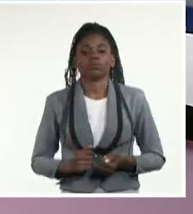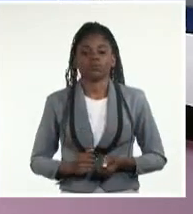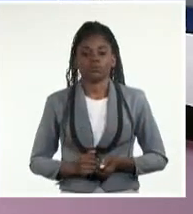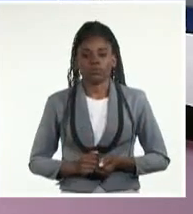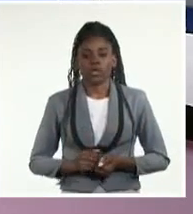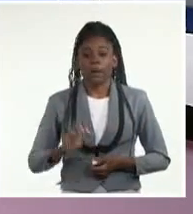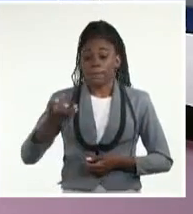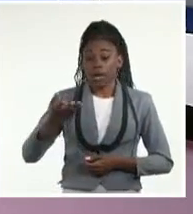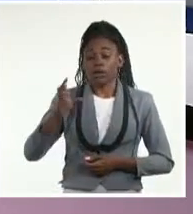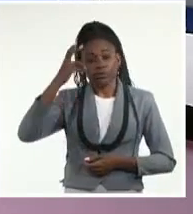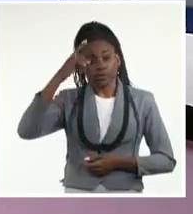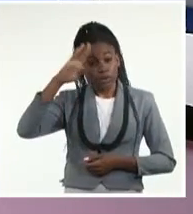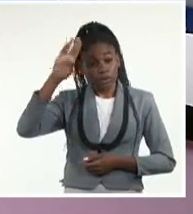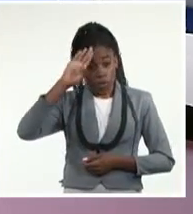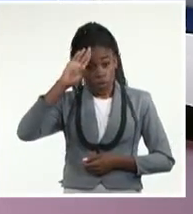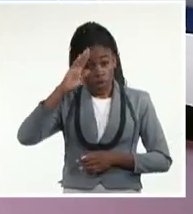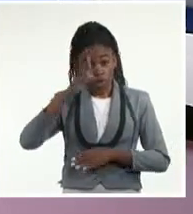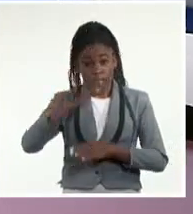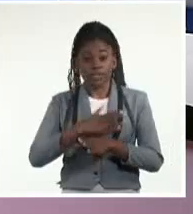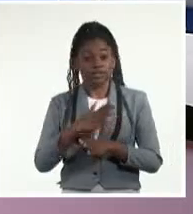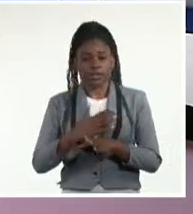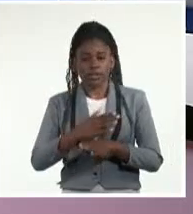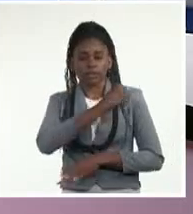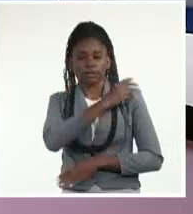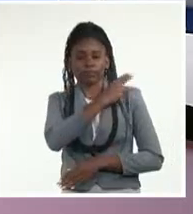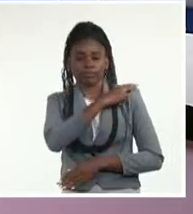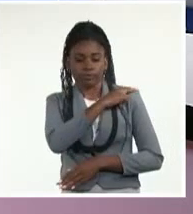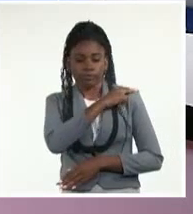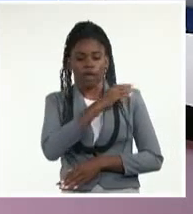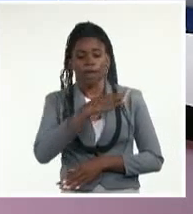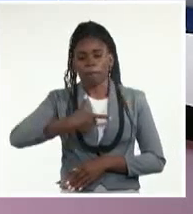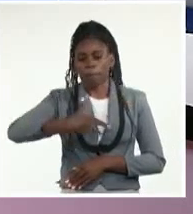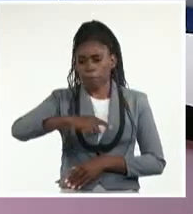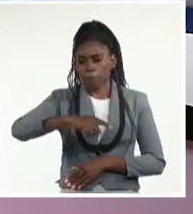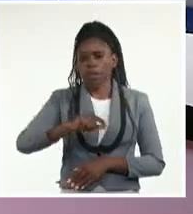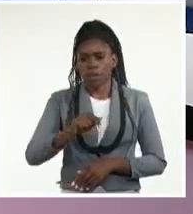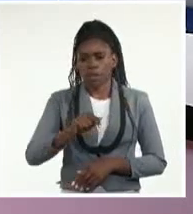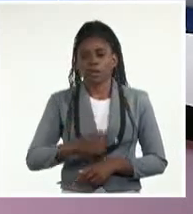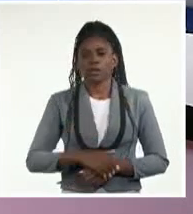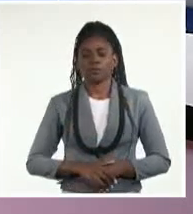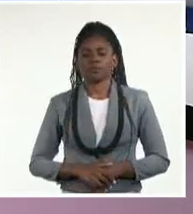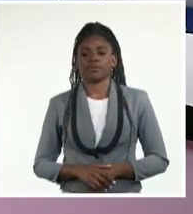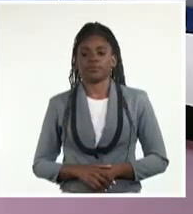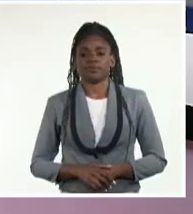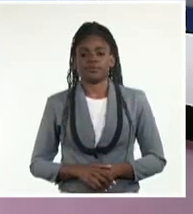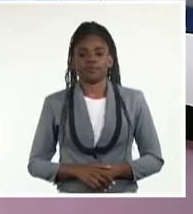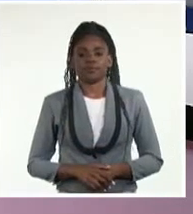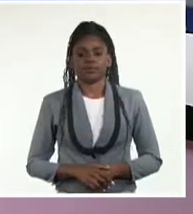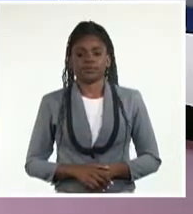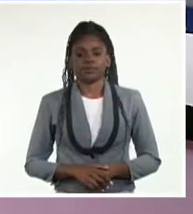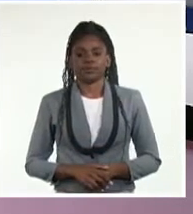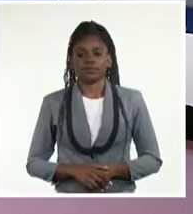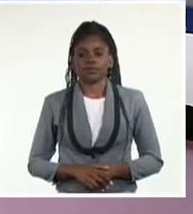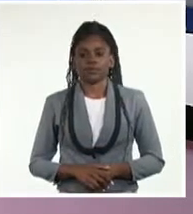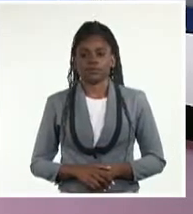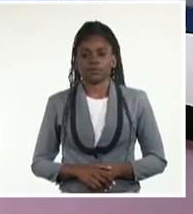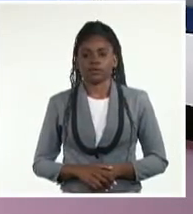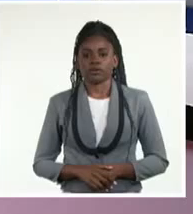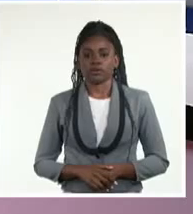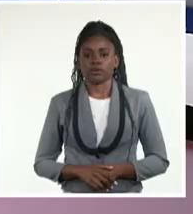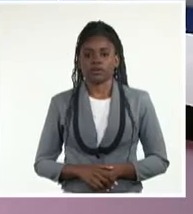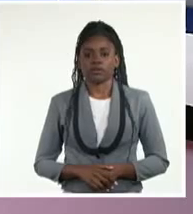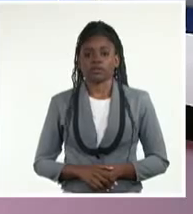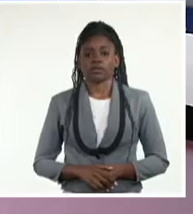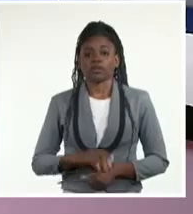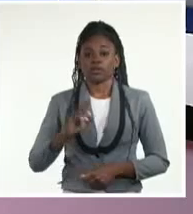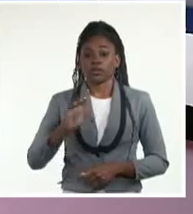de Cuba, admitieron que se consideró la demanda ante tribunales como una opción desde que iniciaron los pasos para intentar adjudicarse los títulos